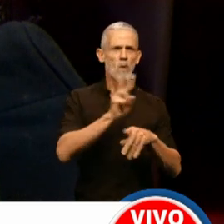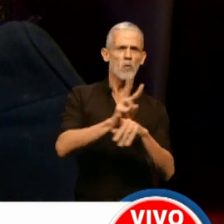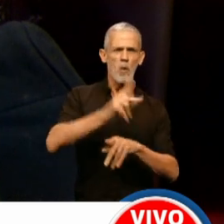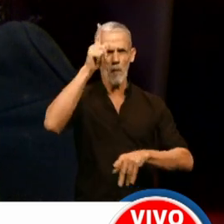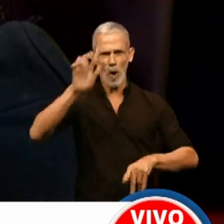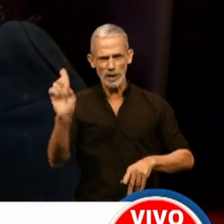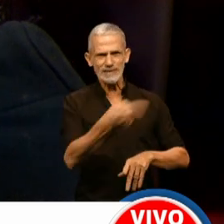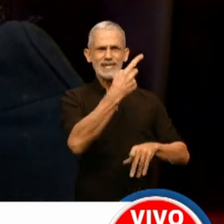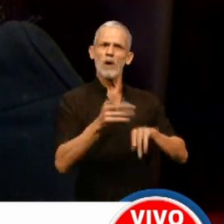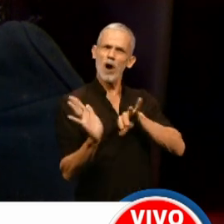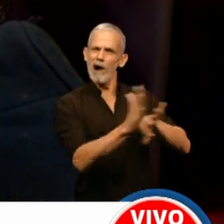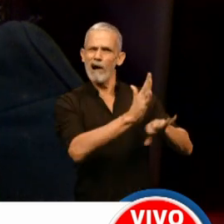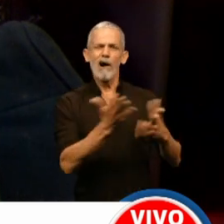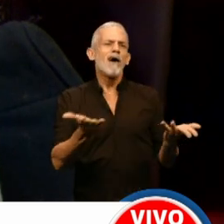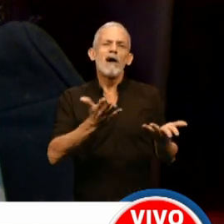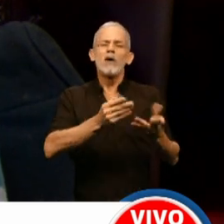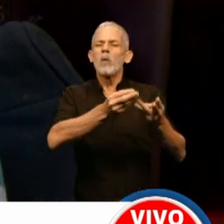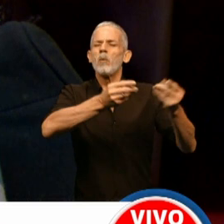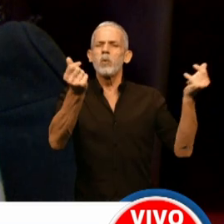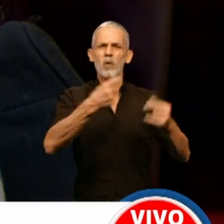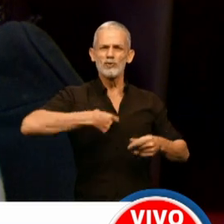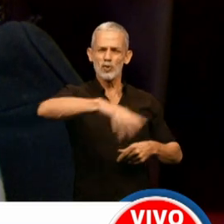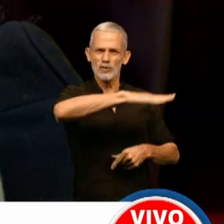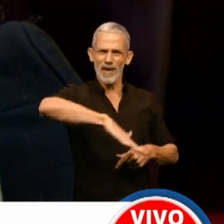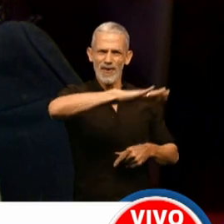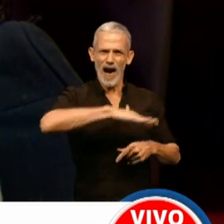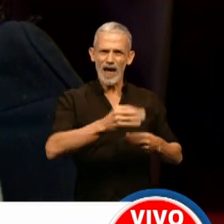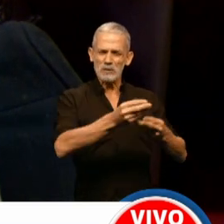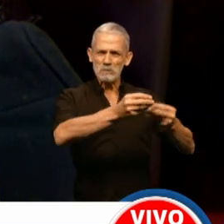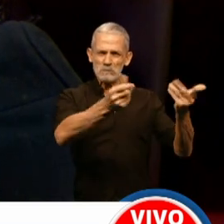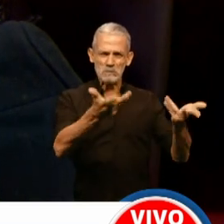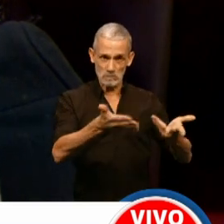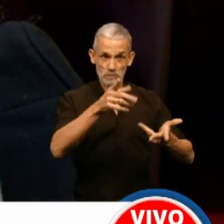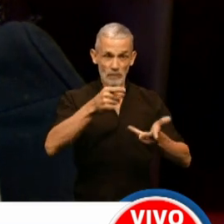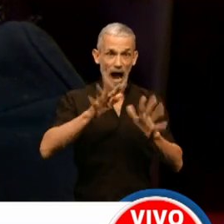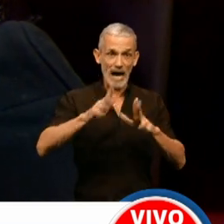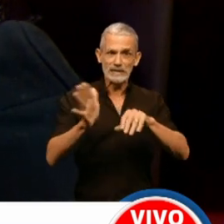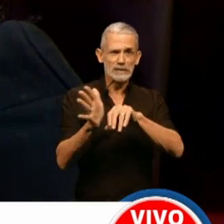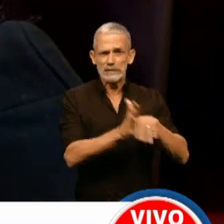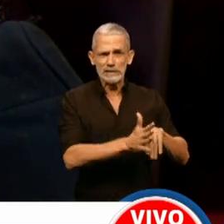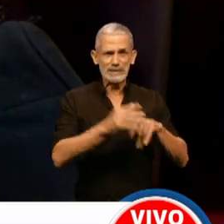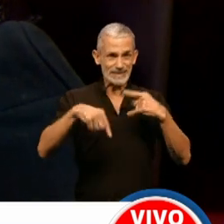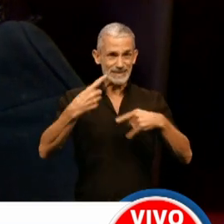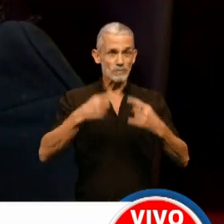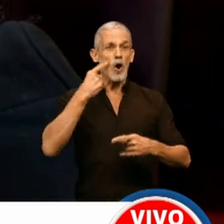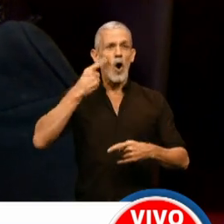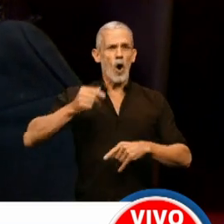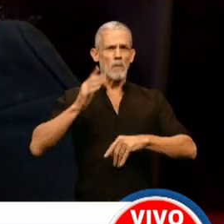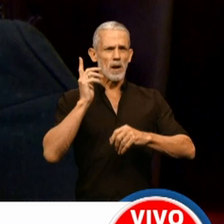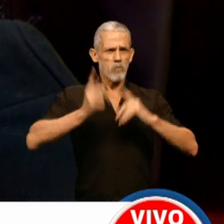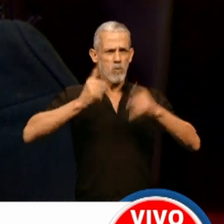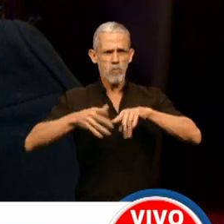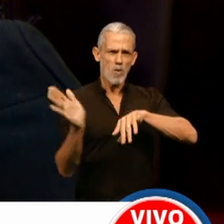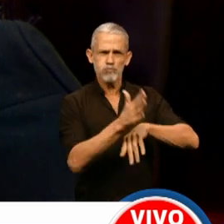y las ha empujado al anonimato social esto como consecuencia de esa exclusión de la que venimos hablando pero